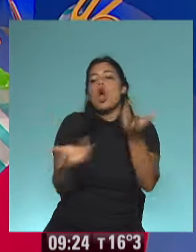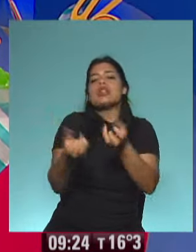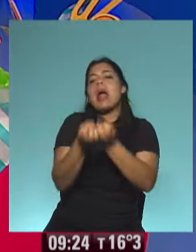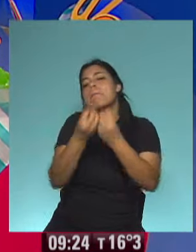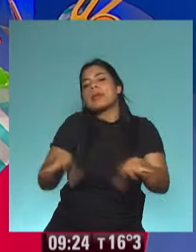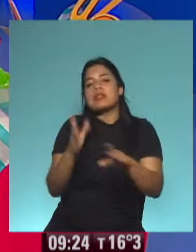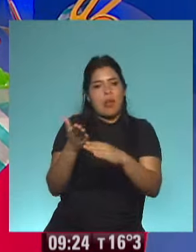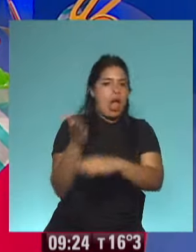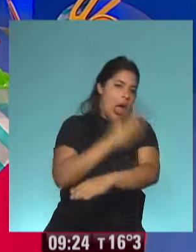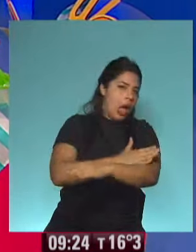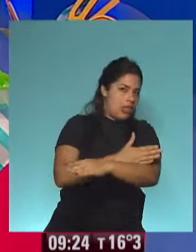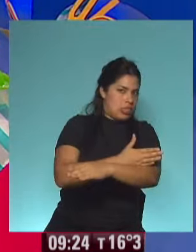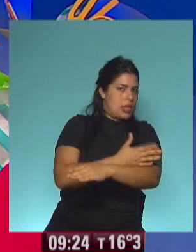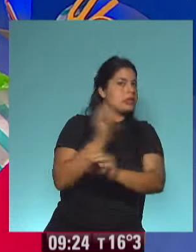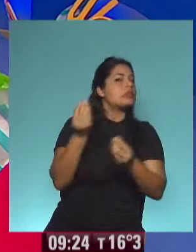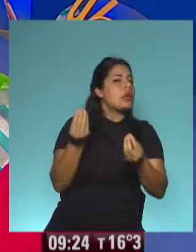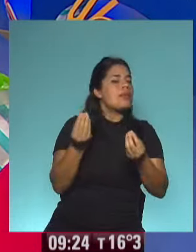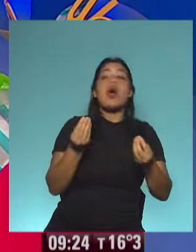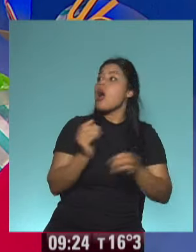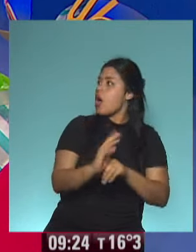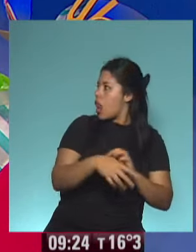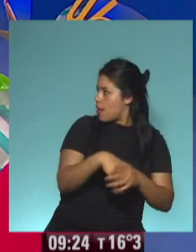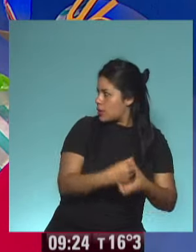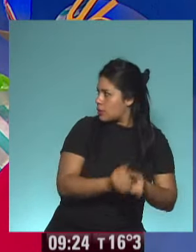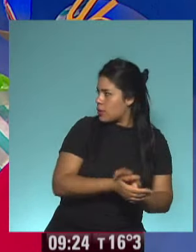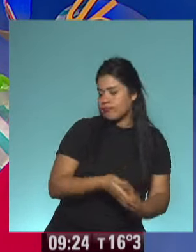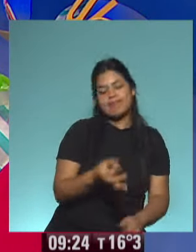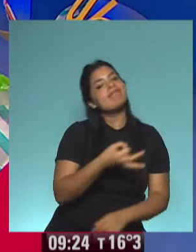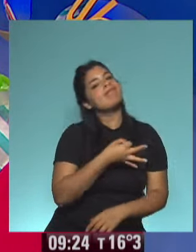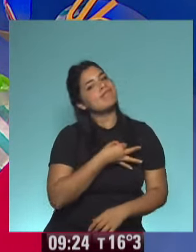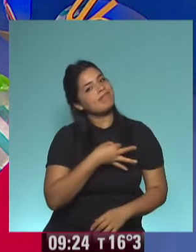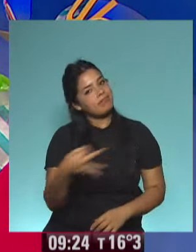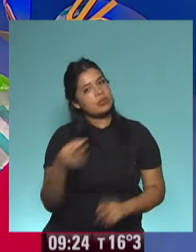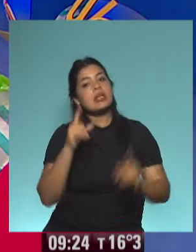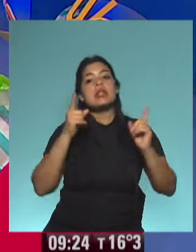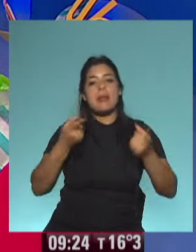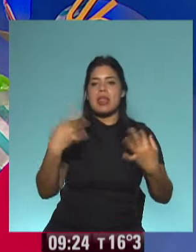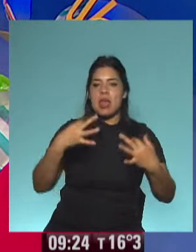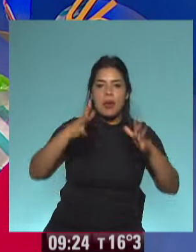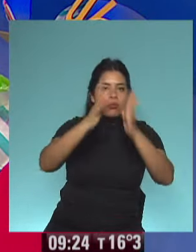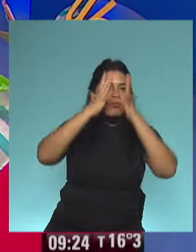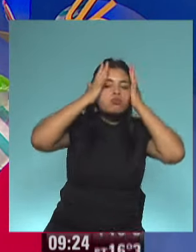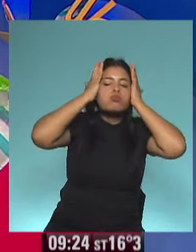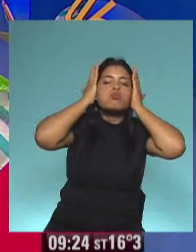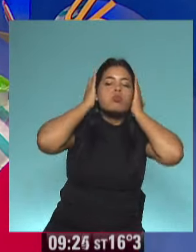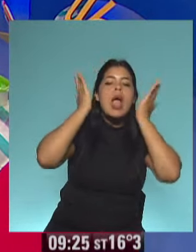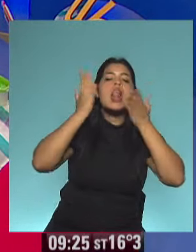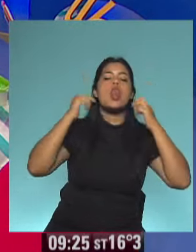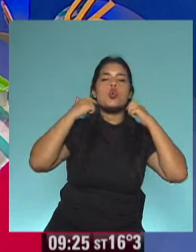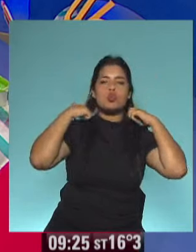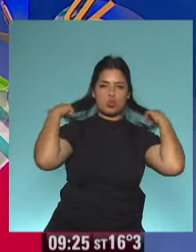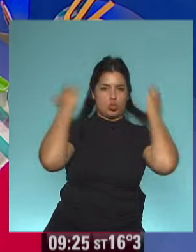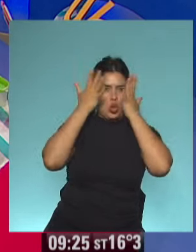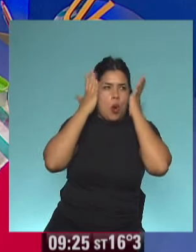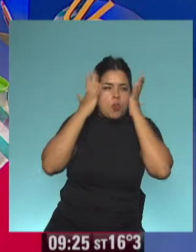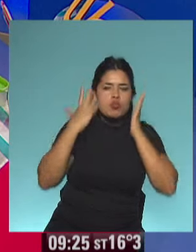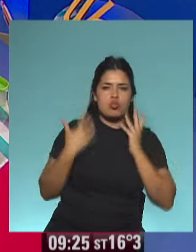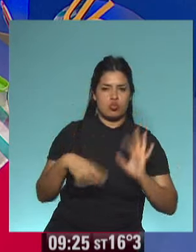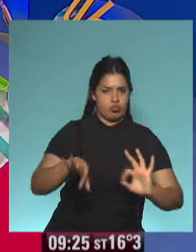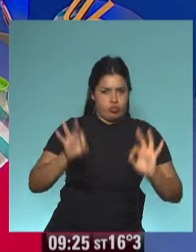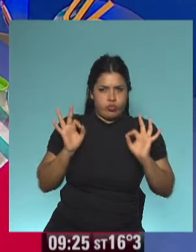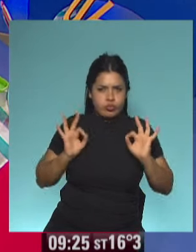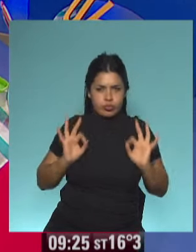que lavarse las manos. No, hay que lavarse bien las manos. Sí, claro. Hay que usar gorra, hay que recoger. ¿Pasas el alcohol en gel? No, no, yo también voy a poner un poquito,